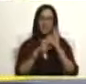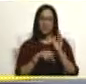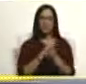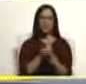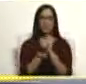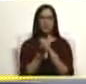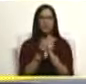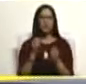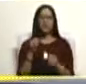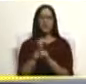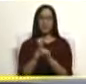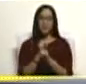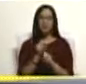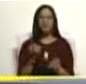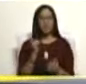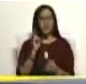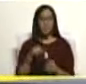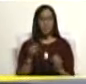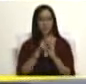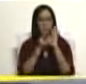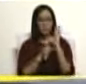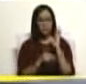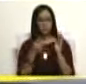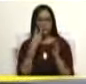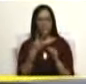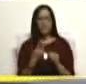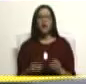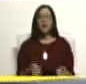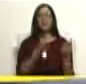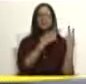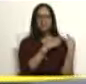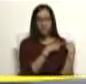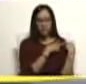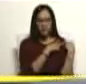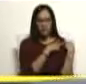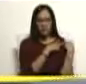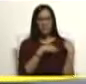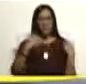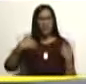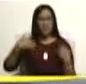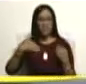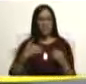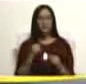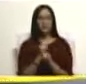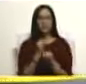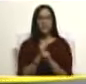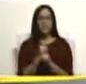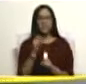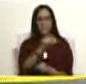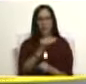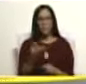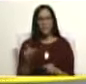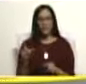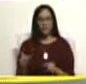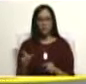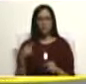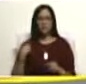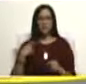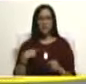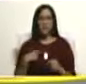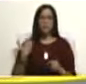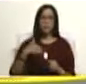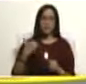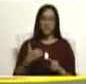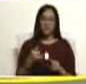digital. Y es también una agenda que tiene que ver con la responsabilidad de los derechos digitales de los ciudadanos. Tenemos